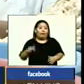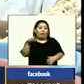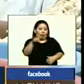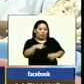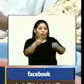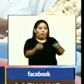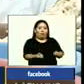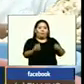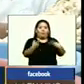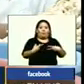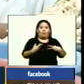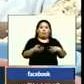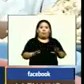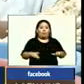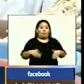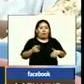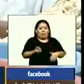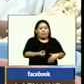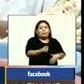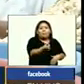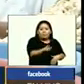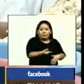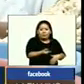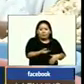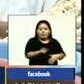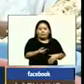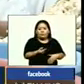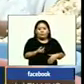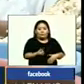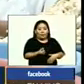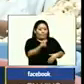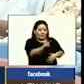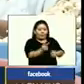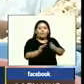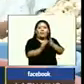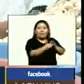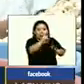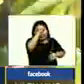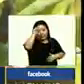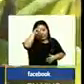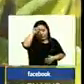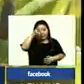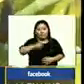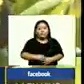oportunidad porque está cerca aquí de nosotros el trabajo.